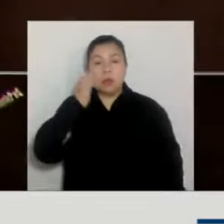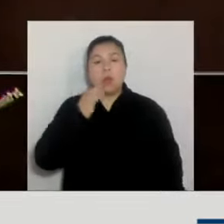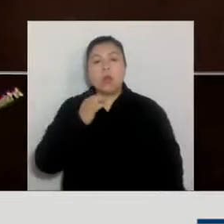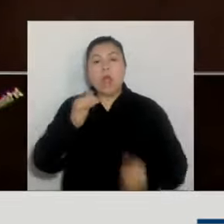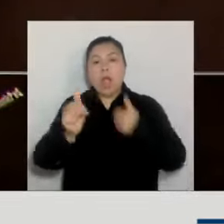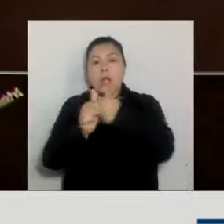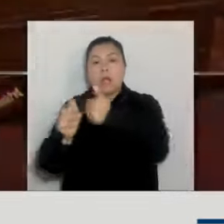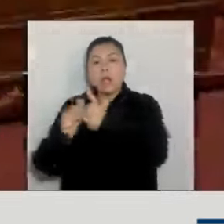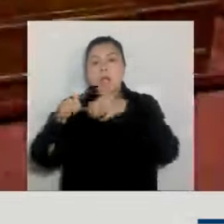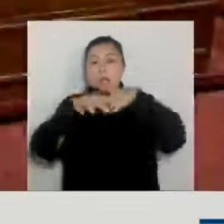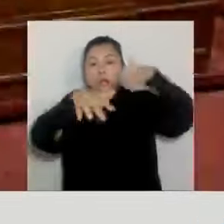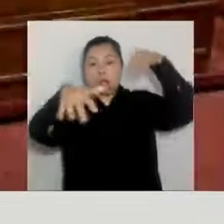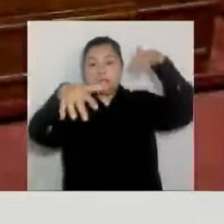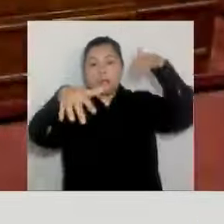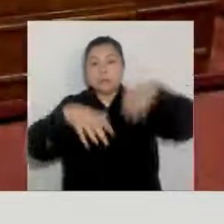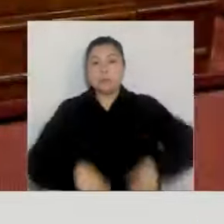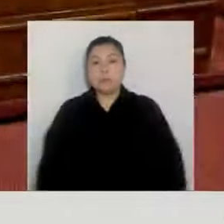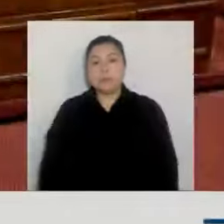la